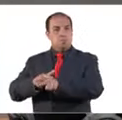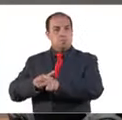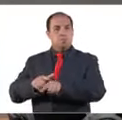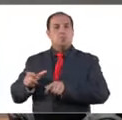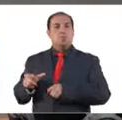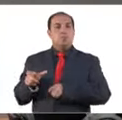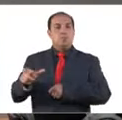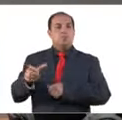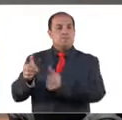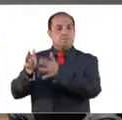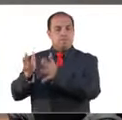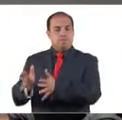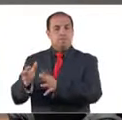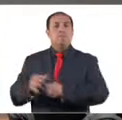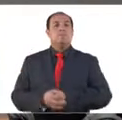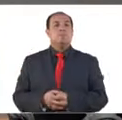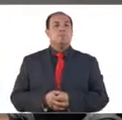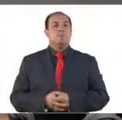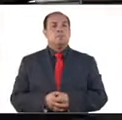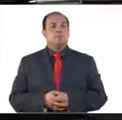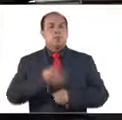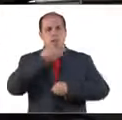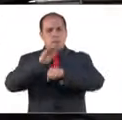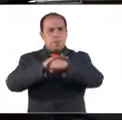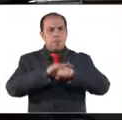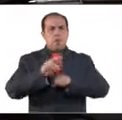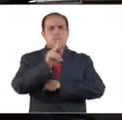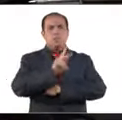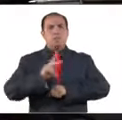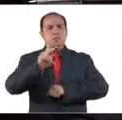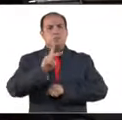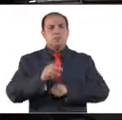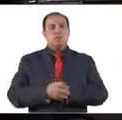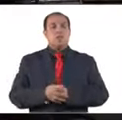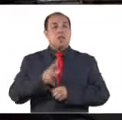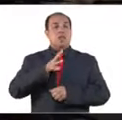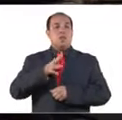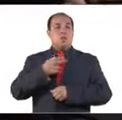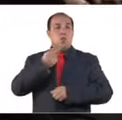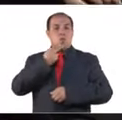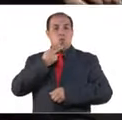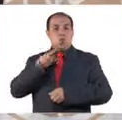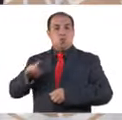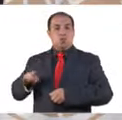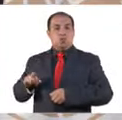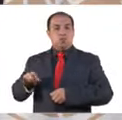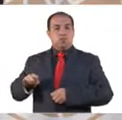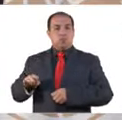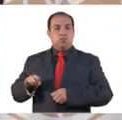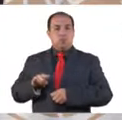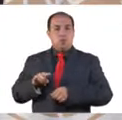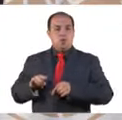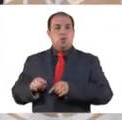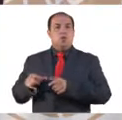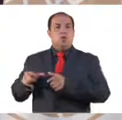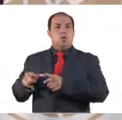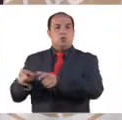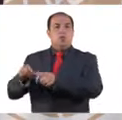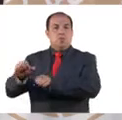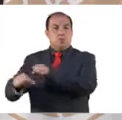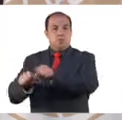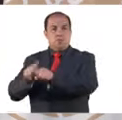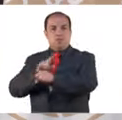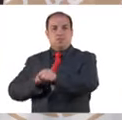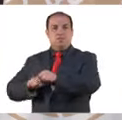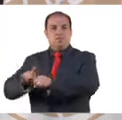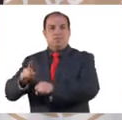¿qué mensaje podría brindar a la ciudadanía para que no se invadan estas ciclovías? Creo que lo más importante hay dos